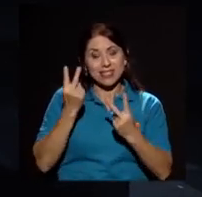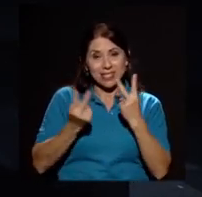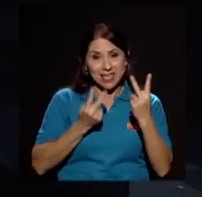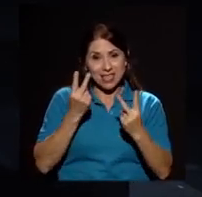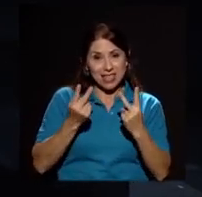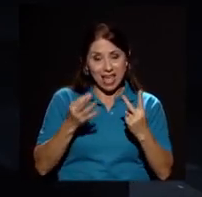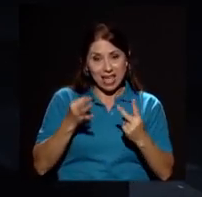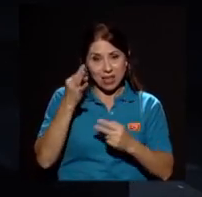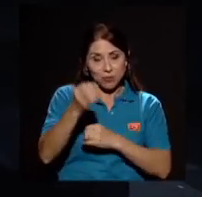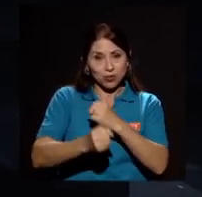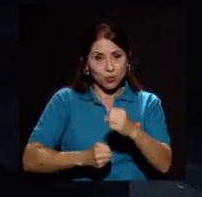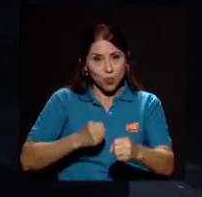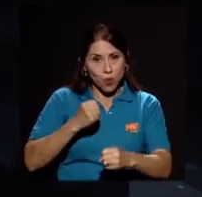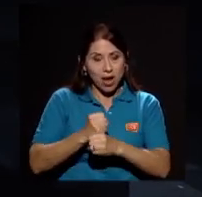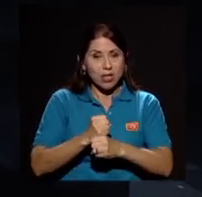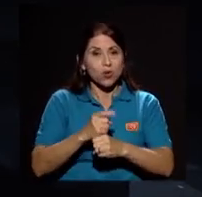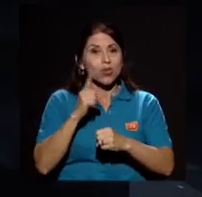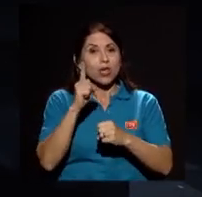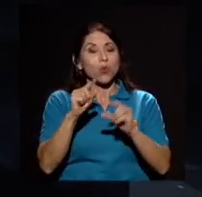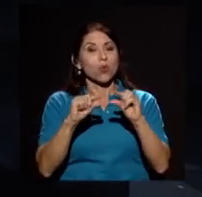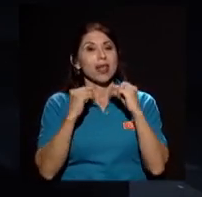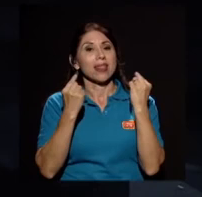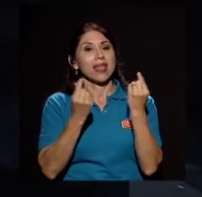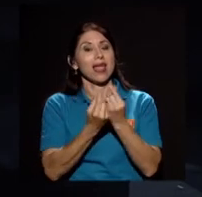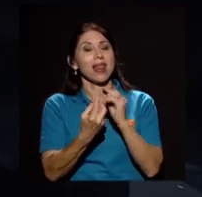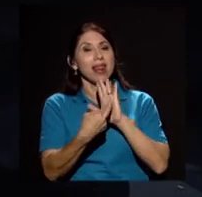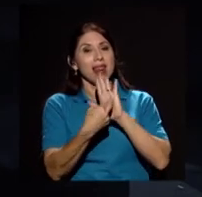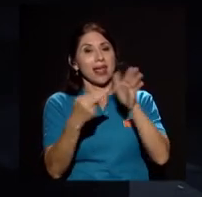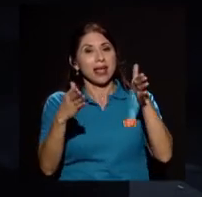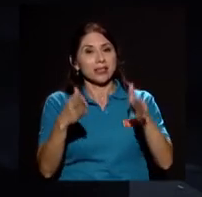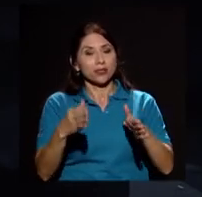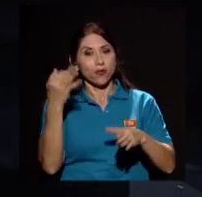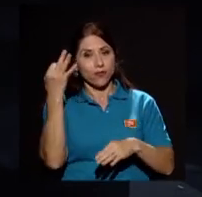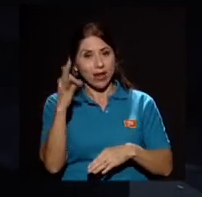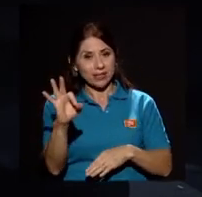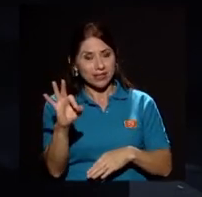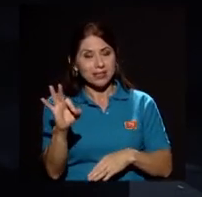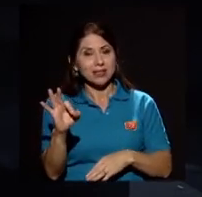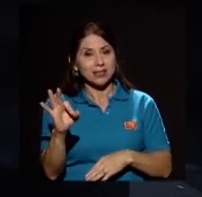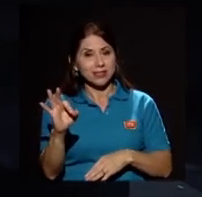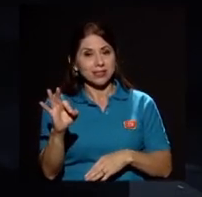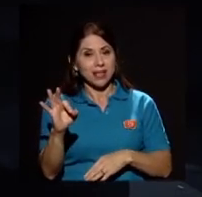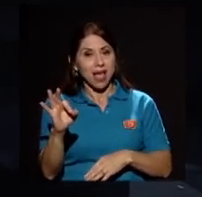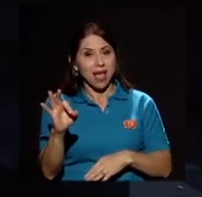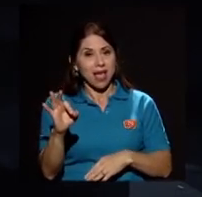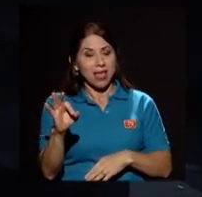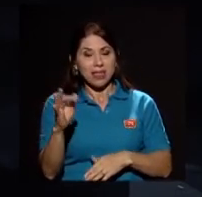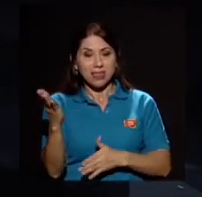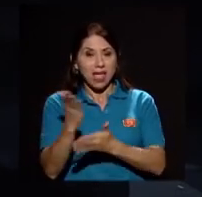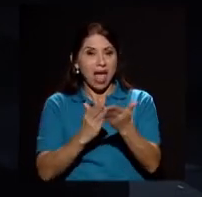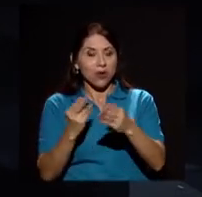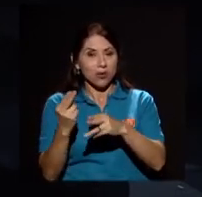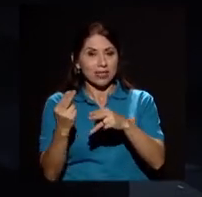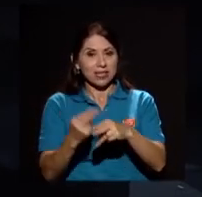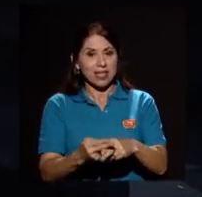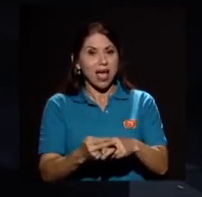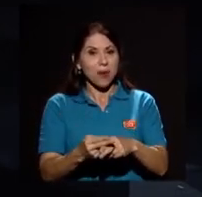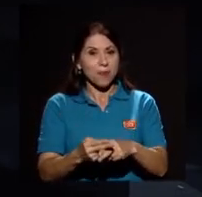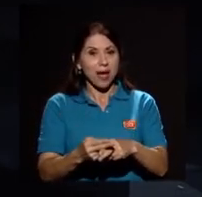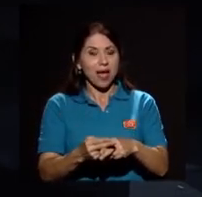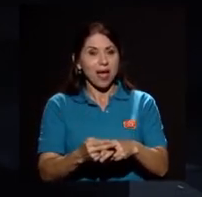próximo de una delegación francesa de de lo que se llama la las